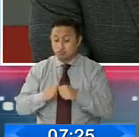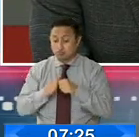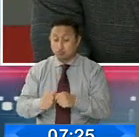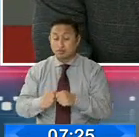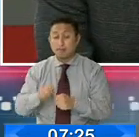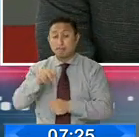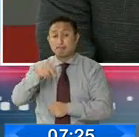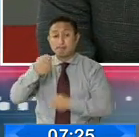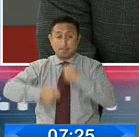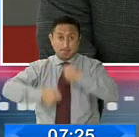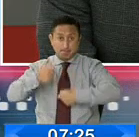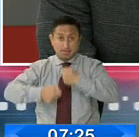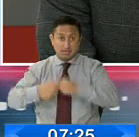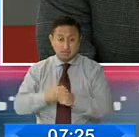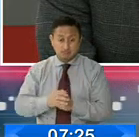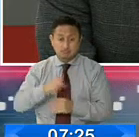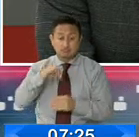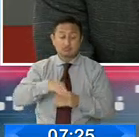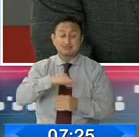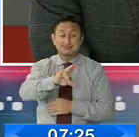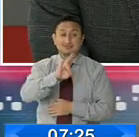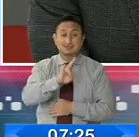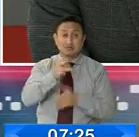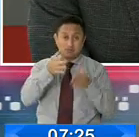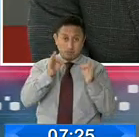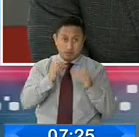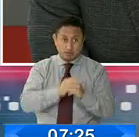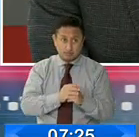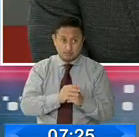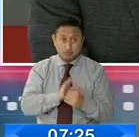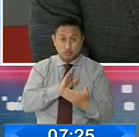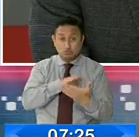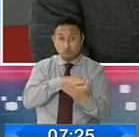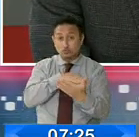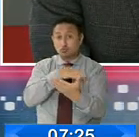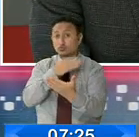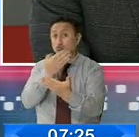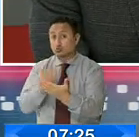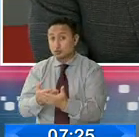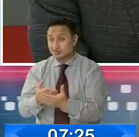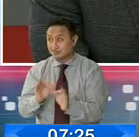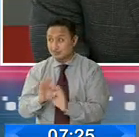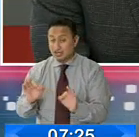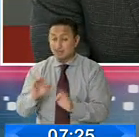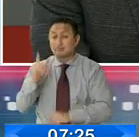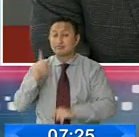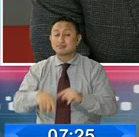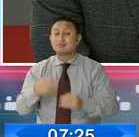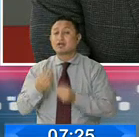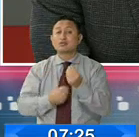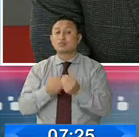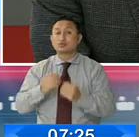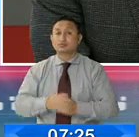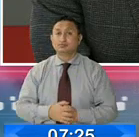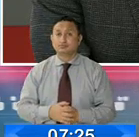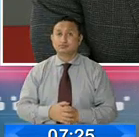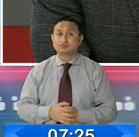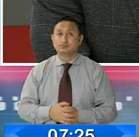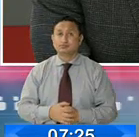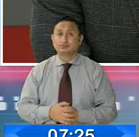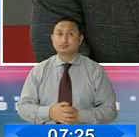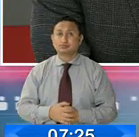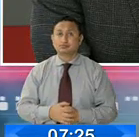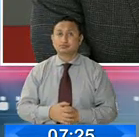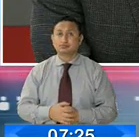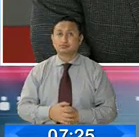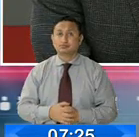mayo, se tienen que hacer las elecciones el 7 de febrero. Si no se llegan, ¿cuál es el plan B? Bueno, no, se está